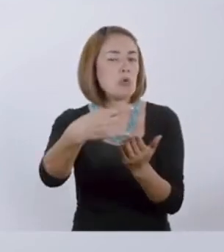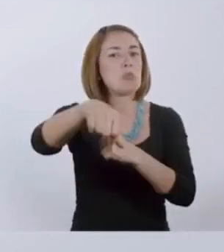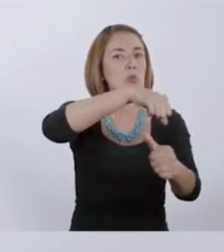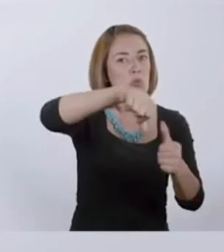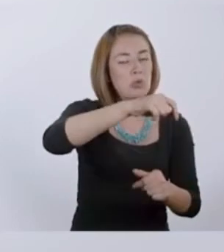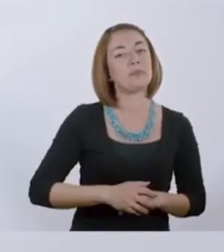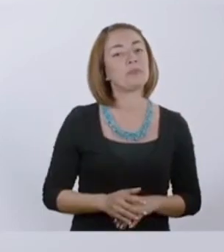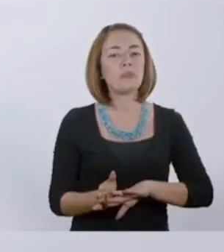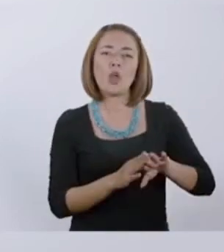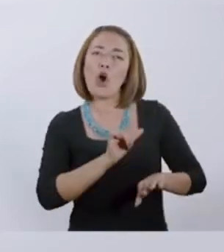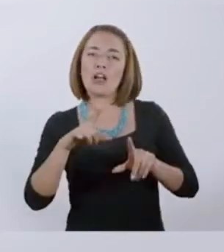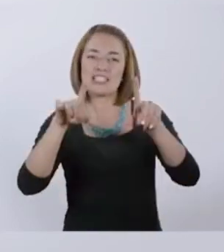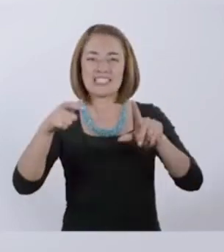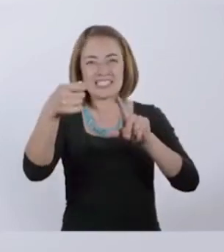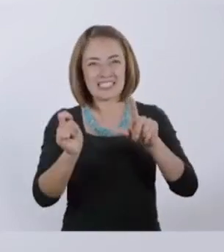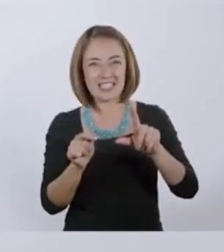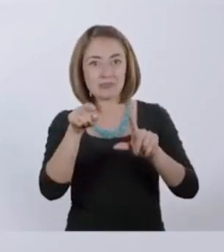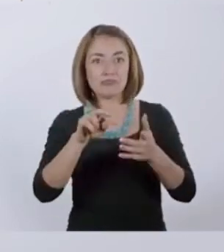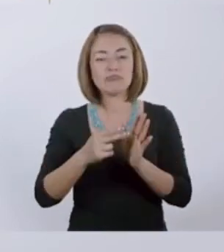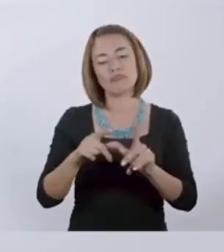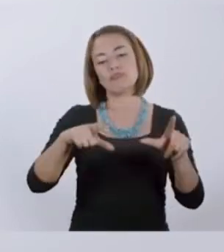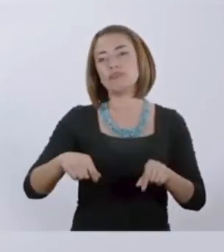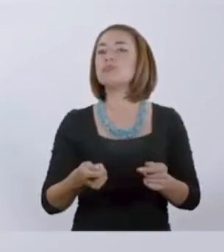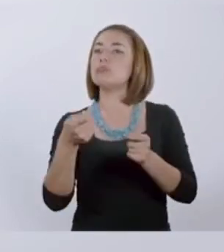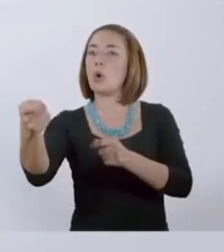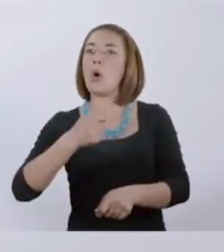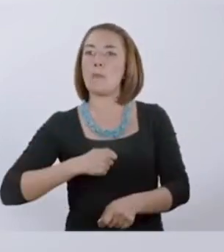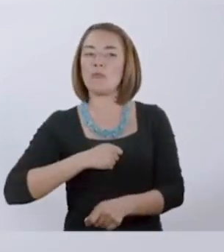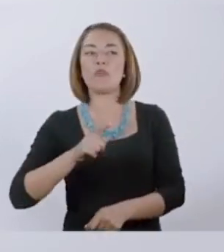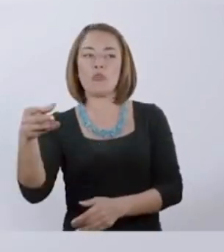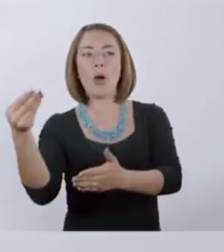móvil. Cheques. Es un documento por el cual una persona le